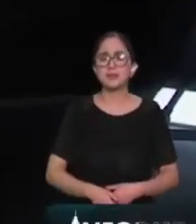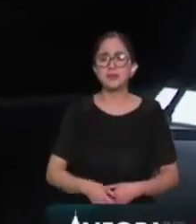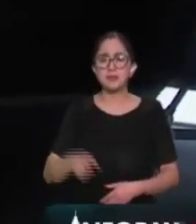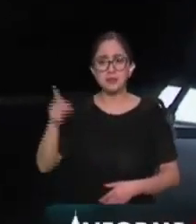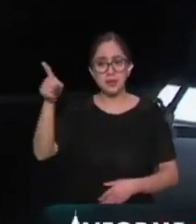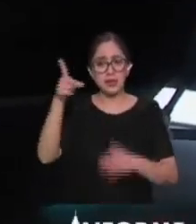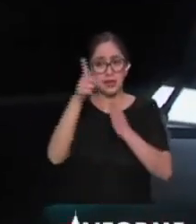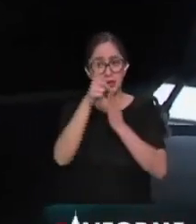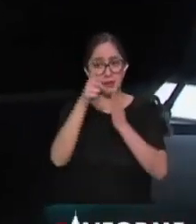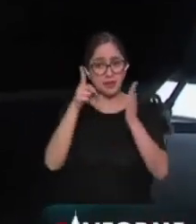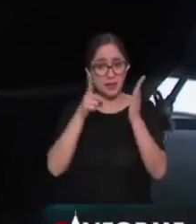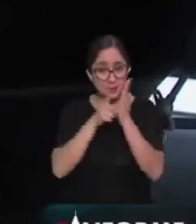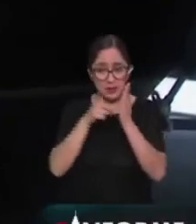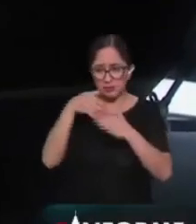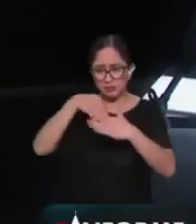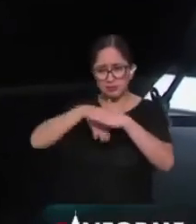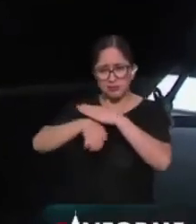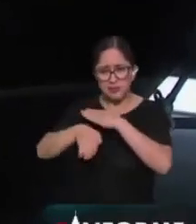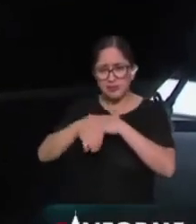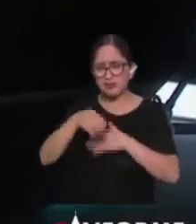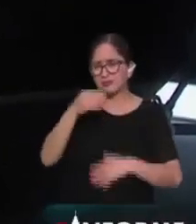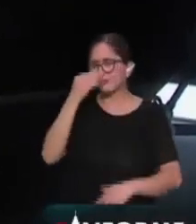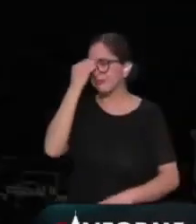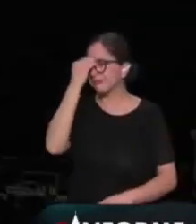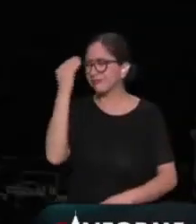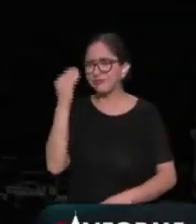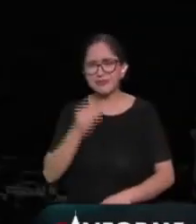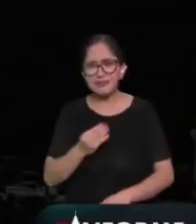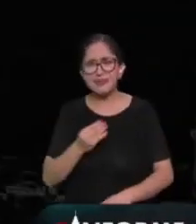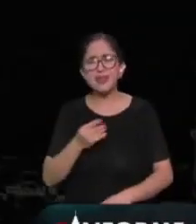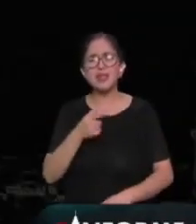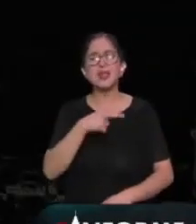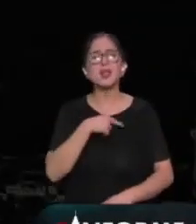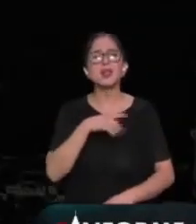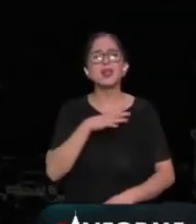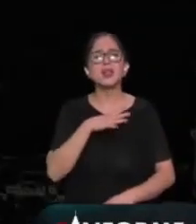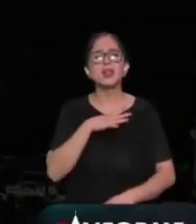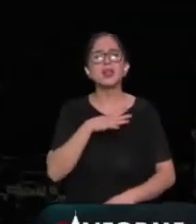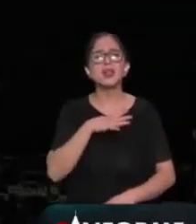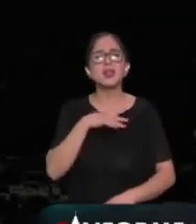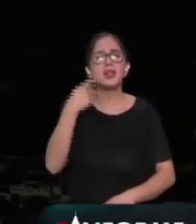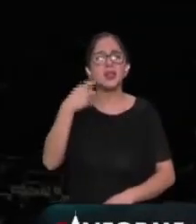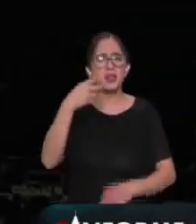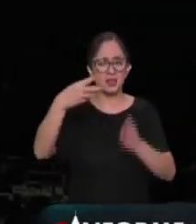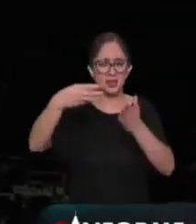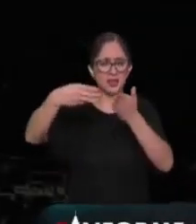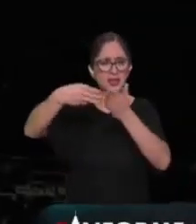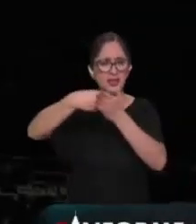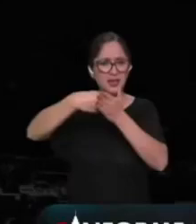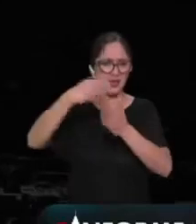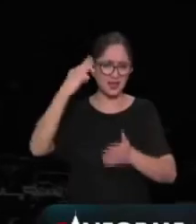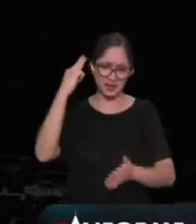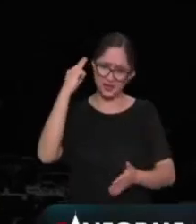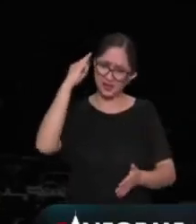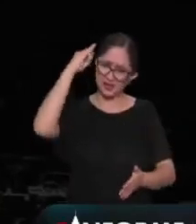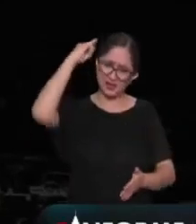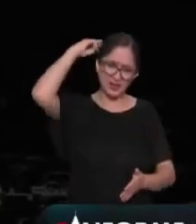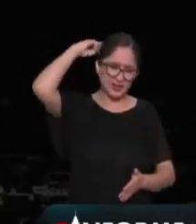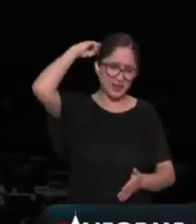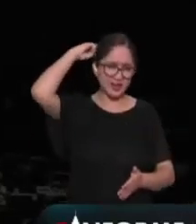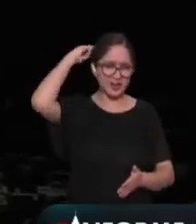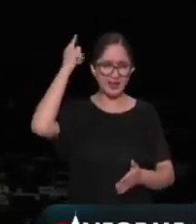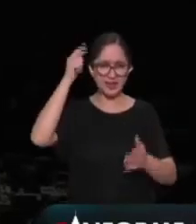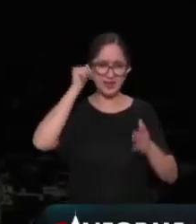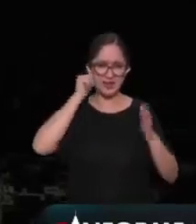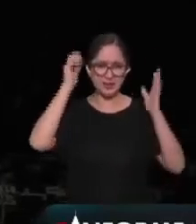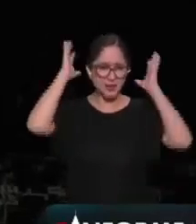fue horrible, yo tenía que le llaman, que con una peinetita nada más se lo pone uno, que es jalón del cabello, y lo